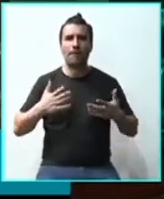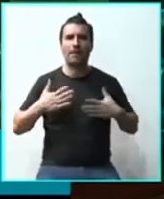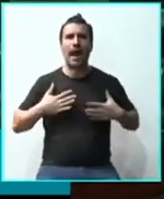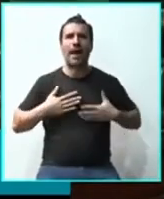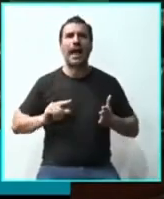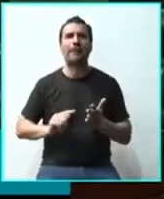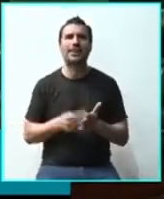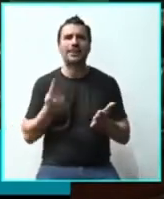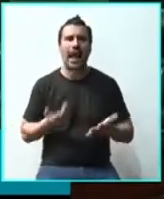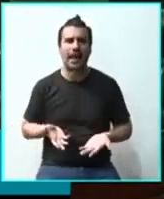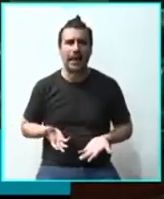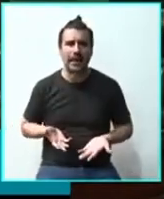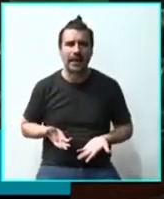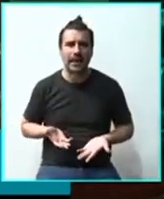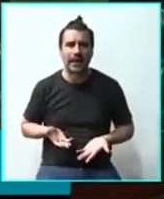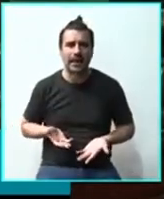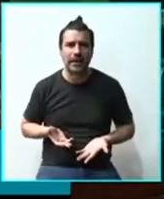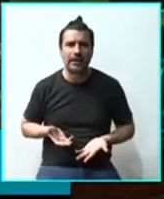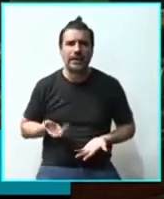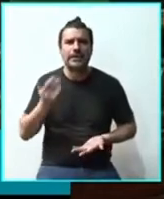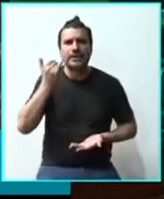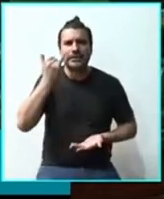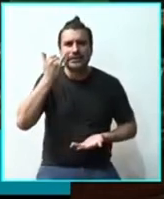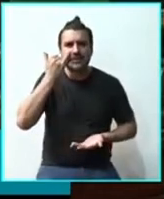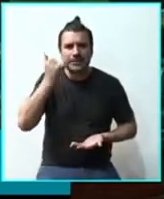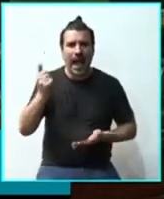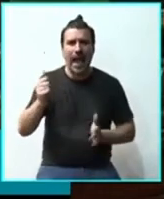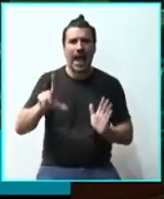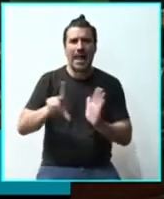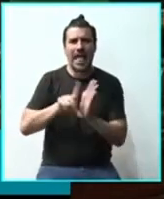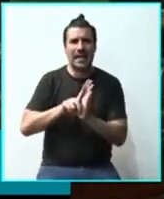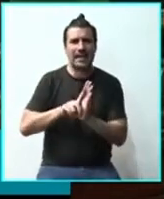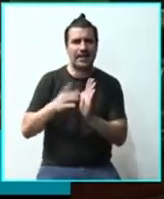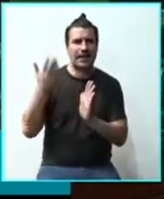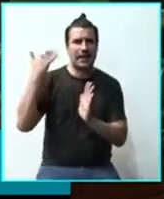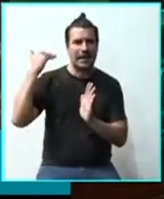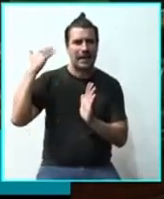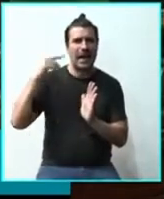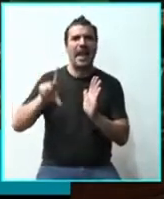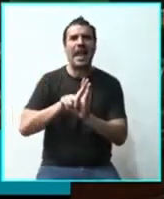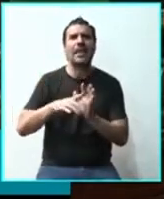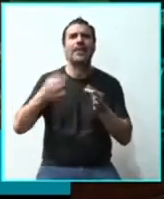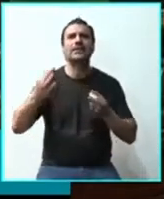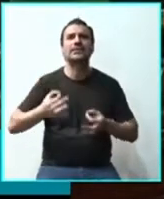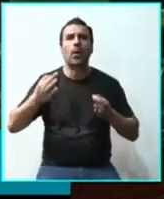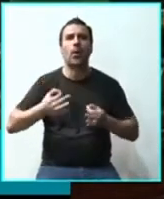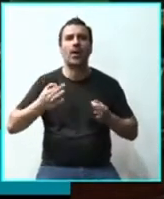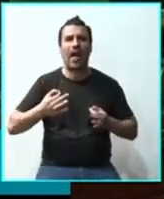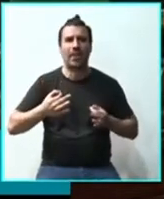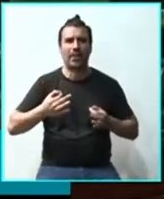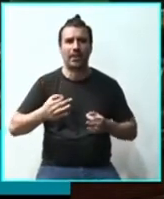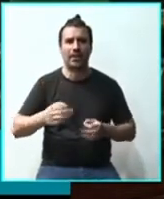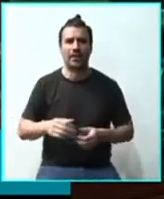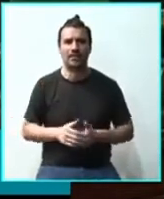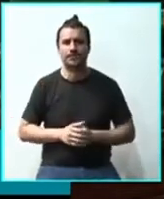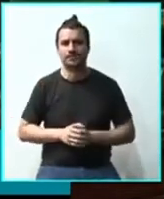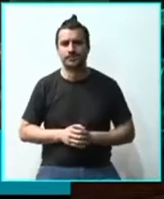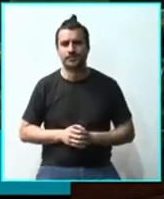propia. Con lo cual ya está en la ley de seguridad. También